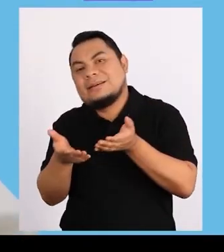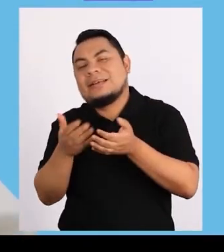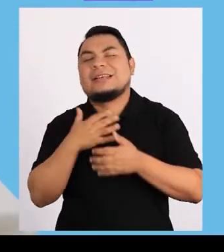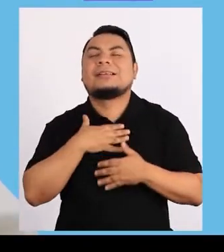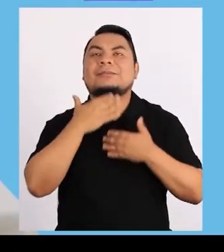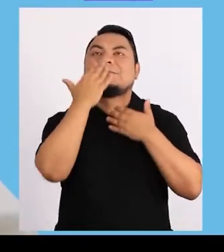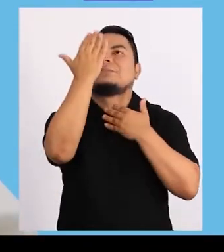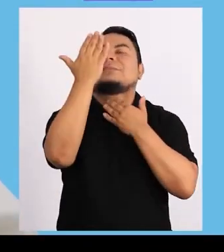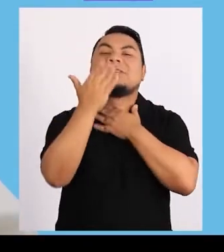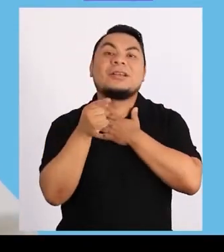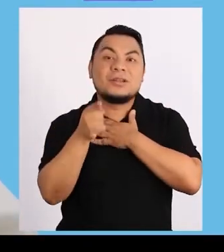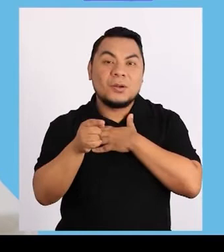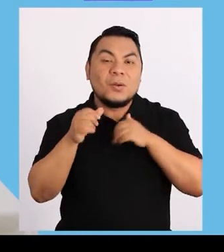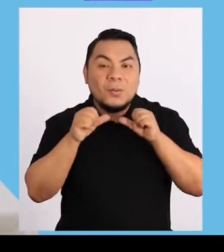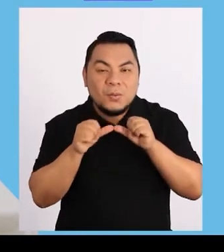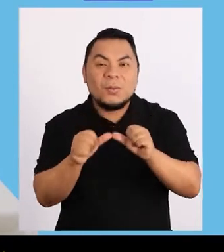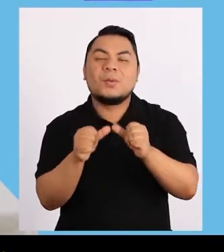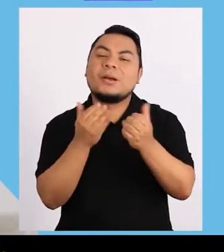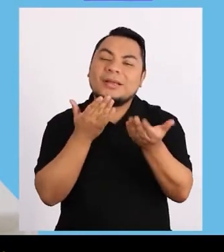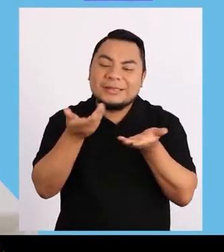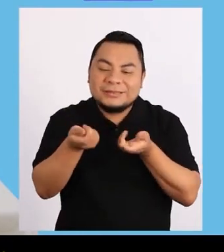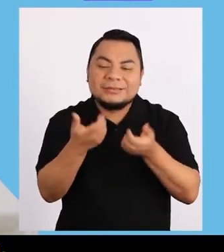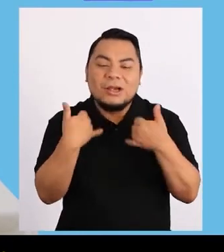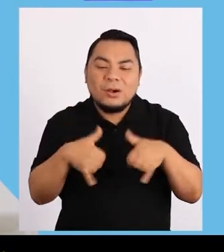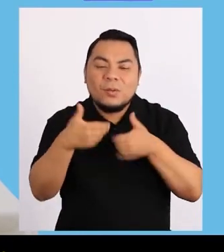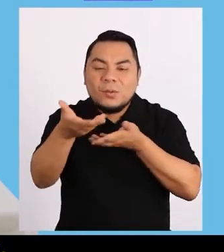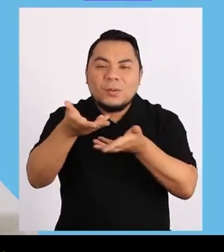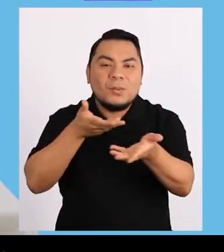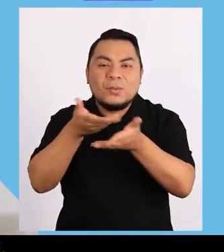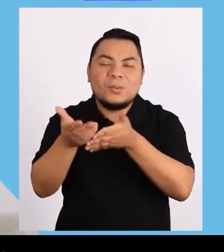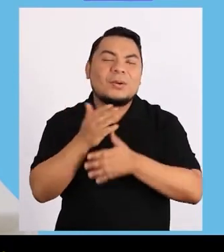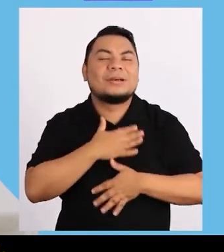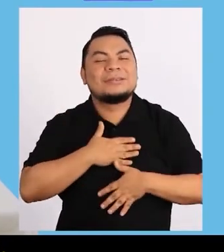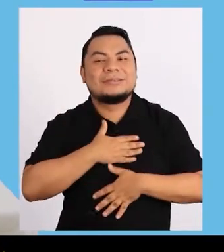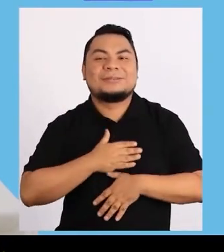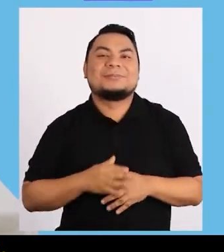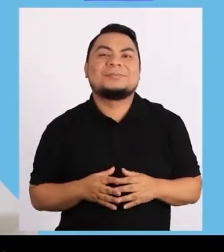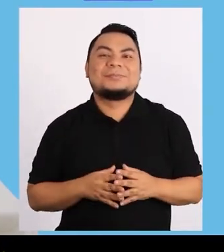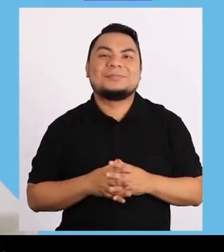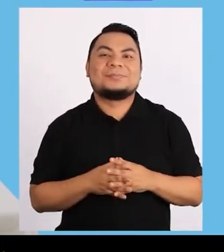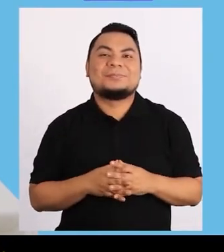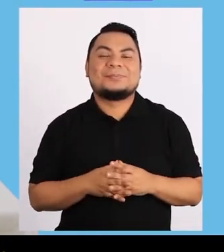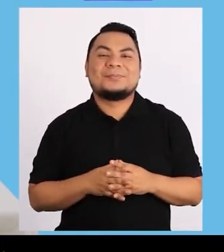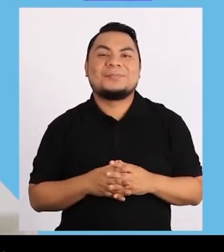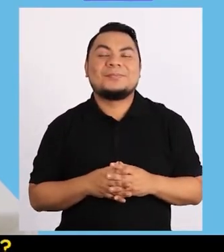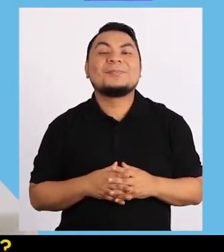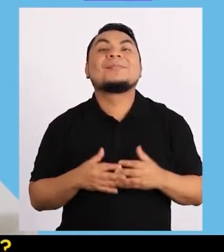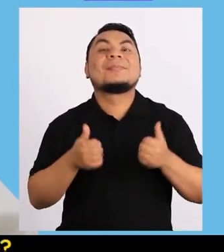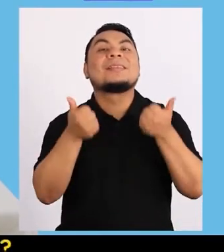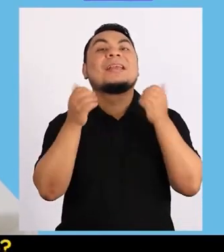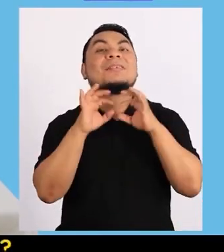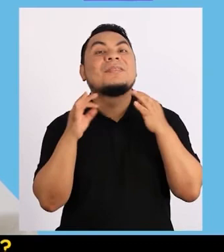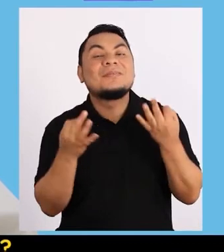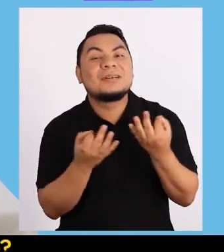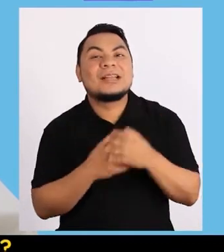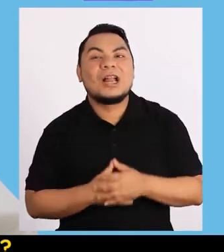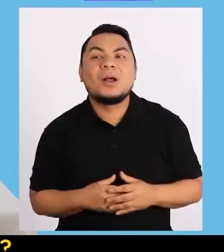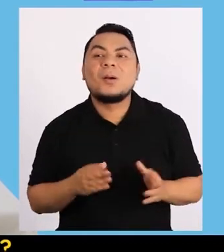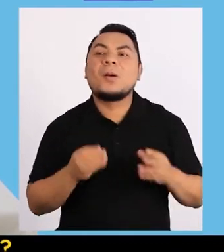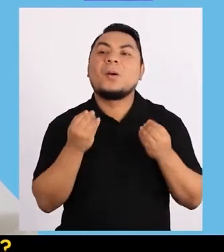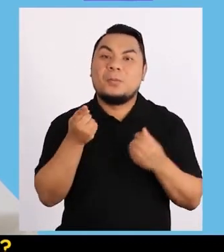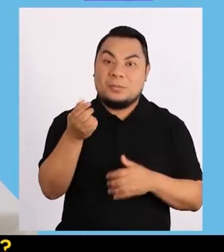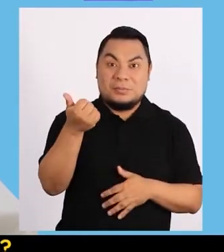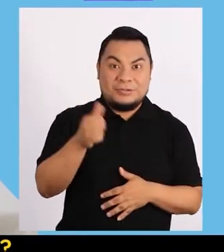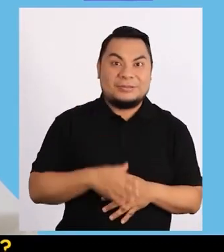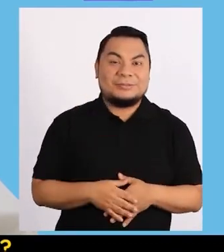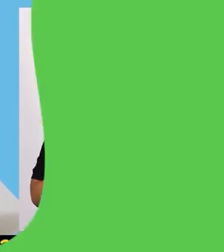boca arriba y continúen interactuando de manera amena. ¿Qué tal, familias?